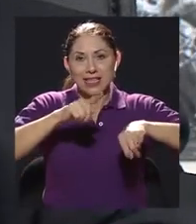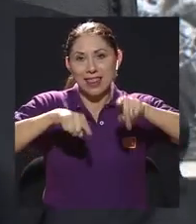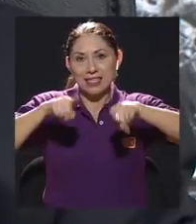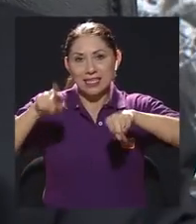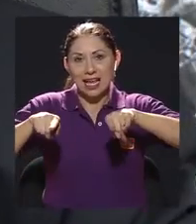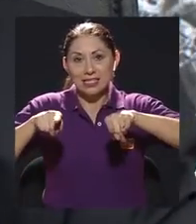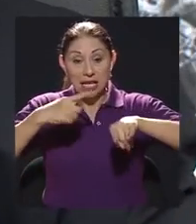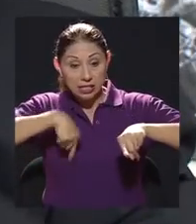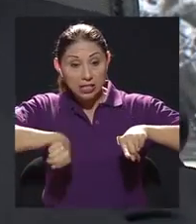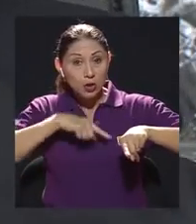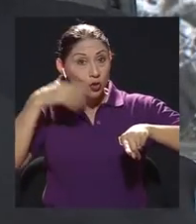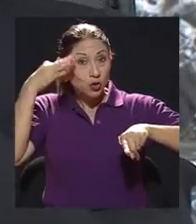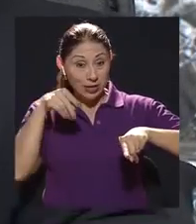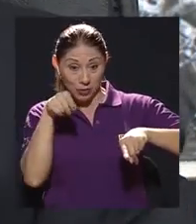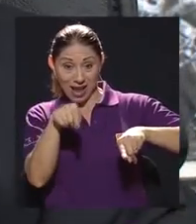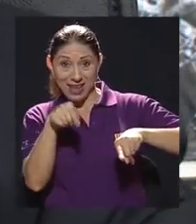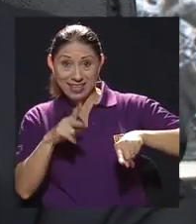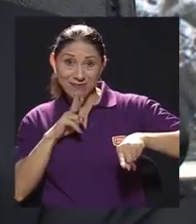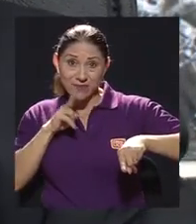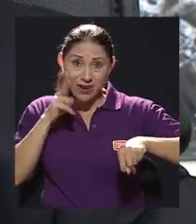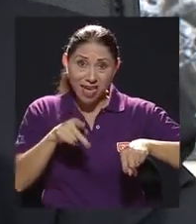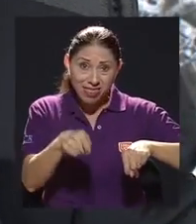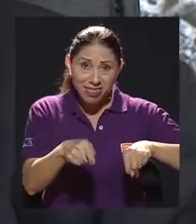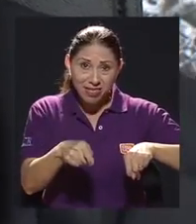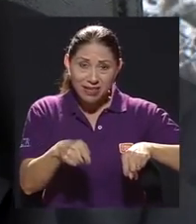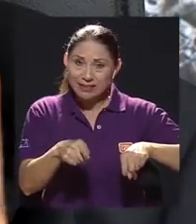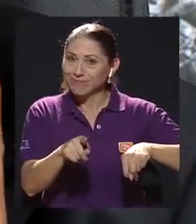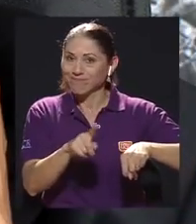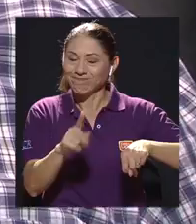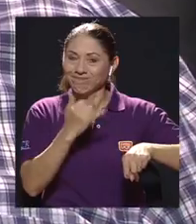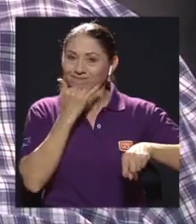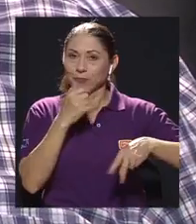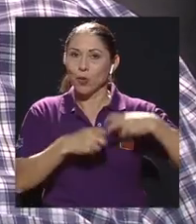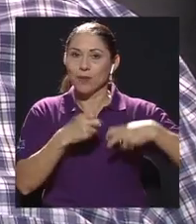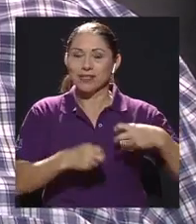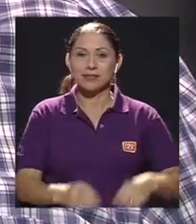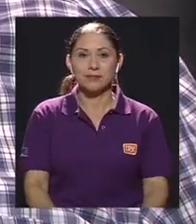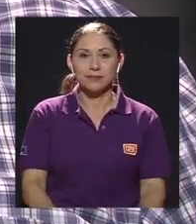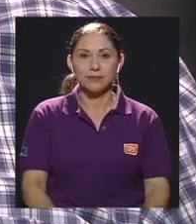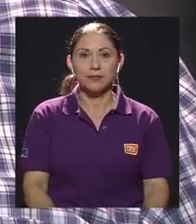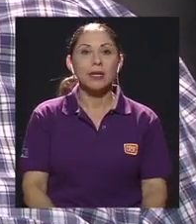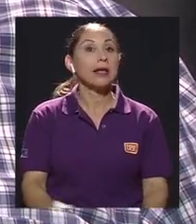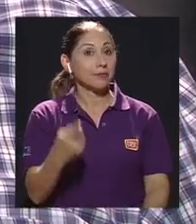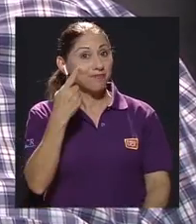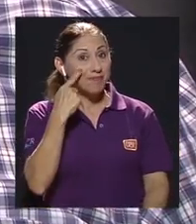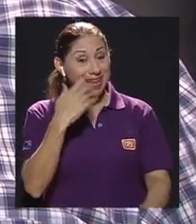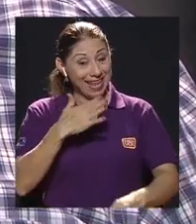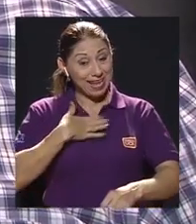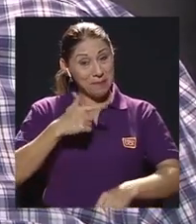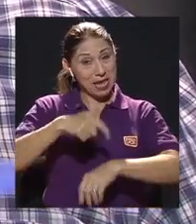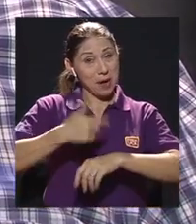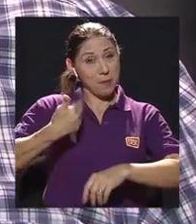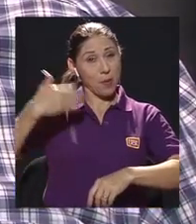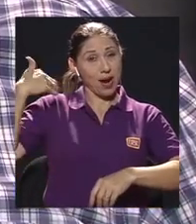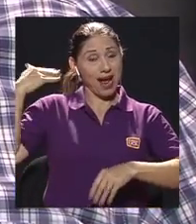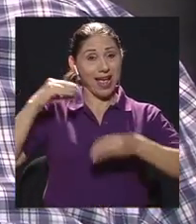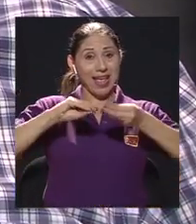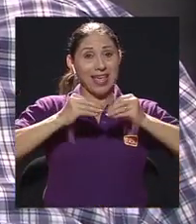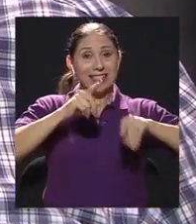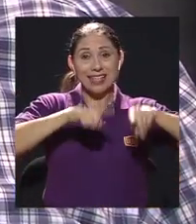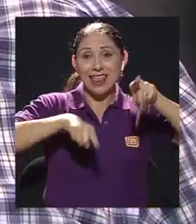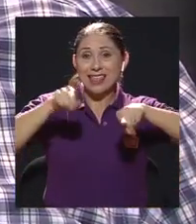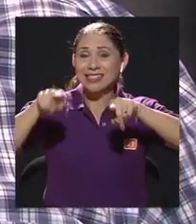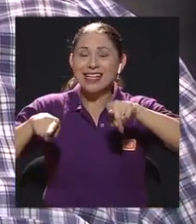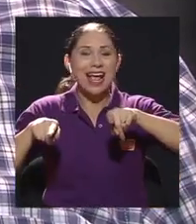las estadísticas está la verdad, ahí es donde tenemos problemas. Mire, en mi época la estadística no gozaba